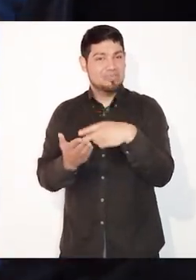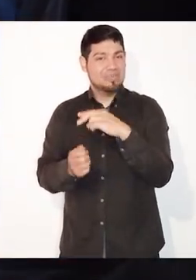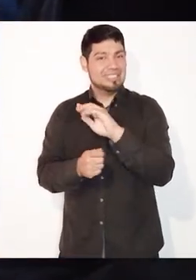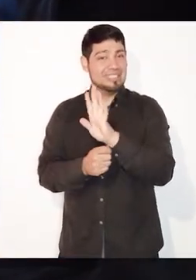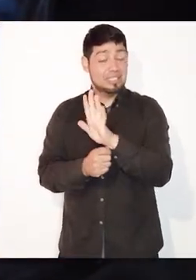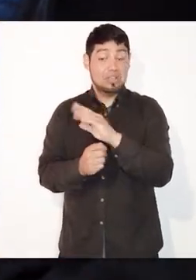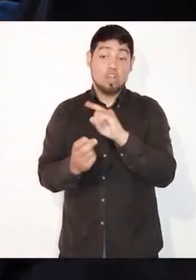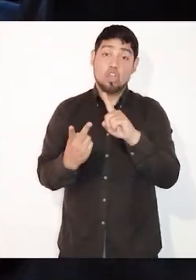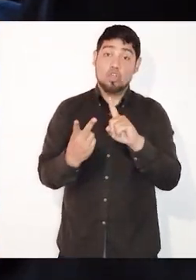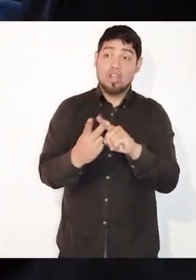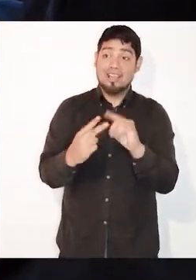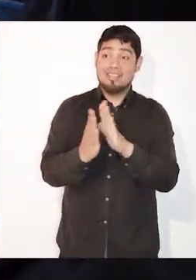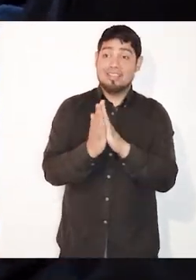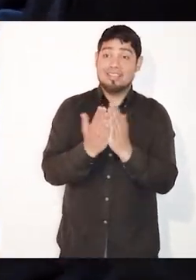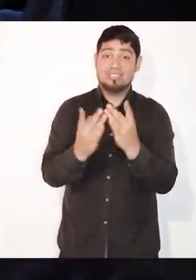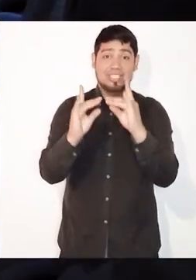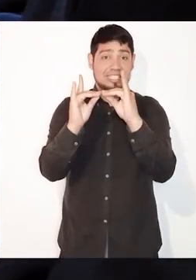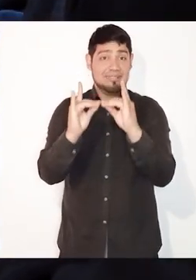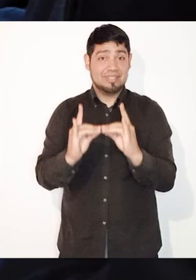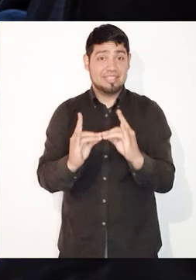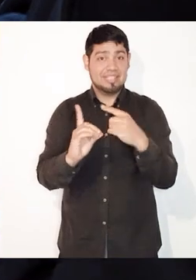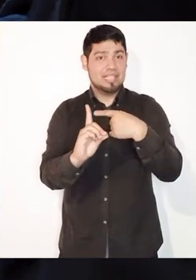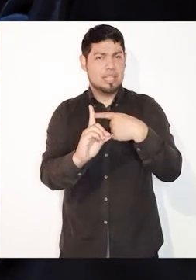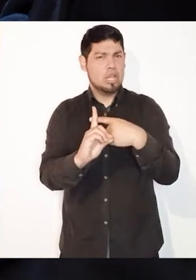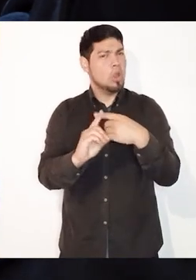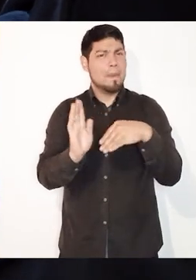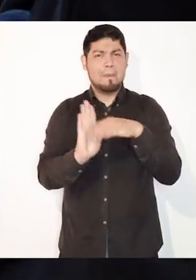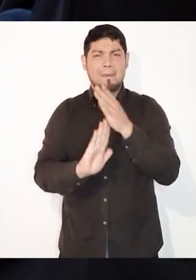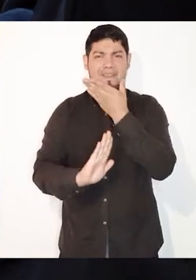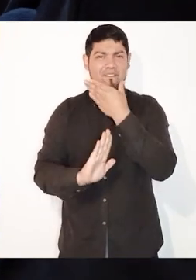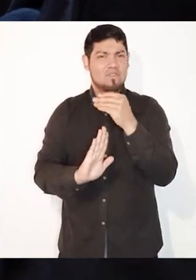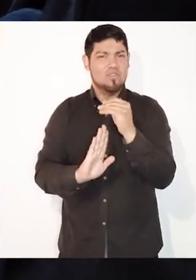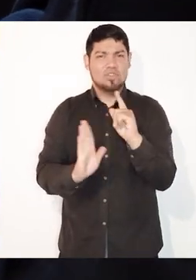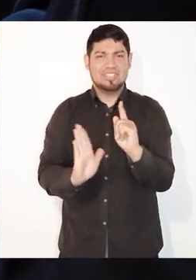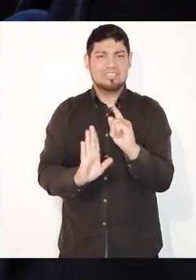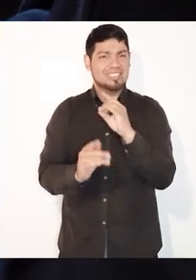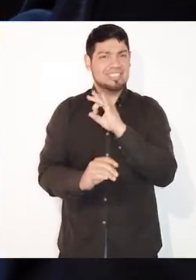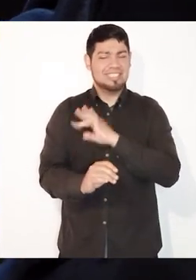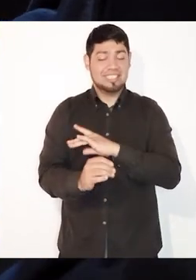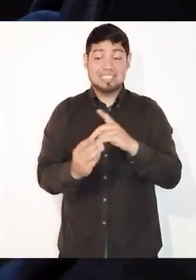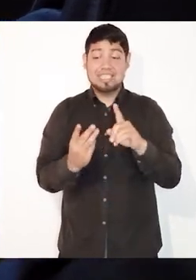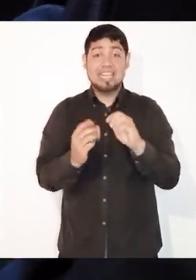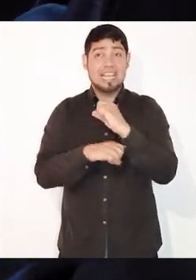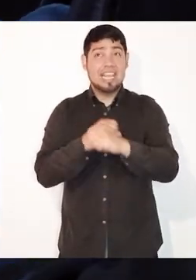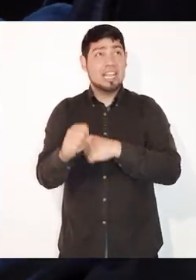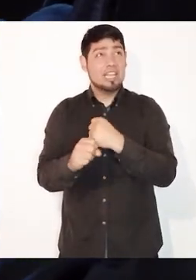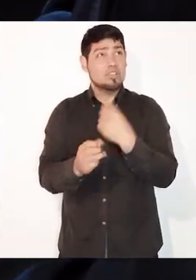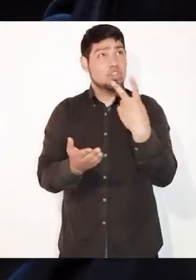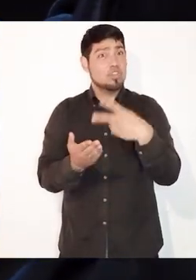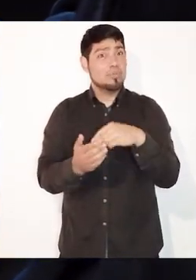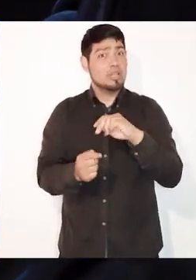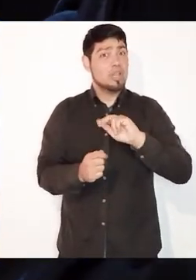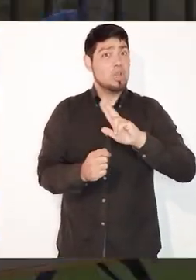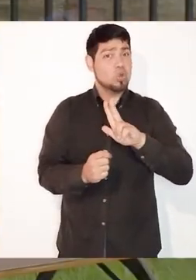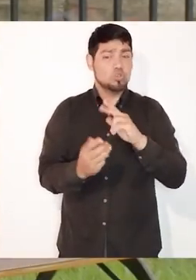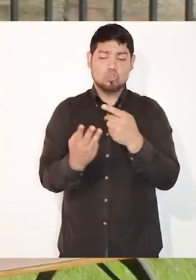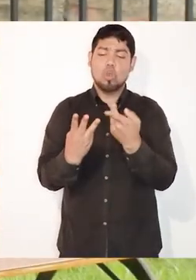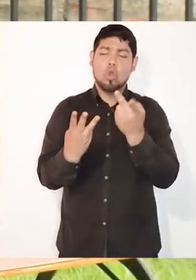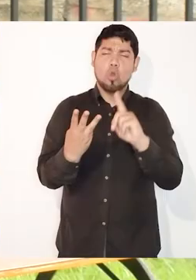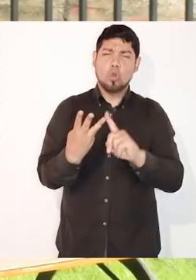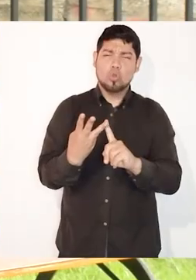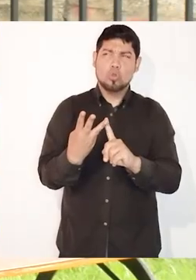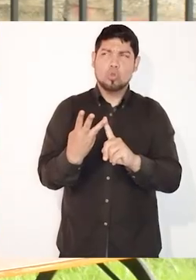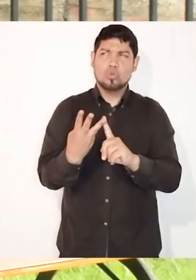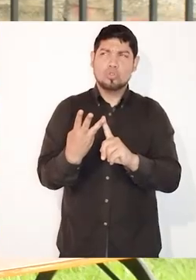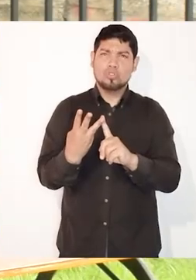Puerto de Hambre del año 2005, El cementerio más hermoso de Chile del 2008, después